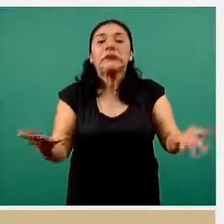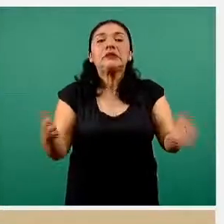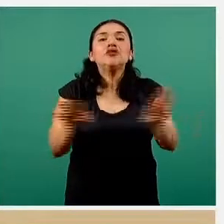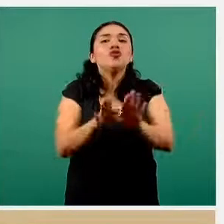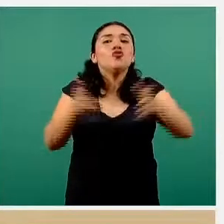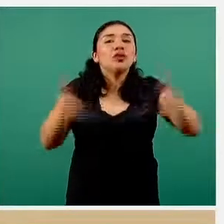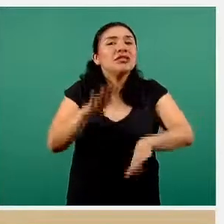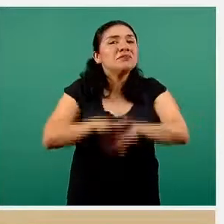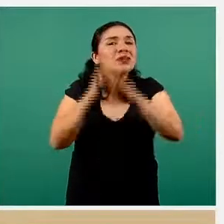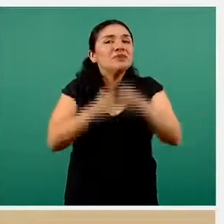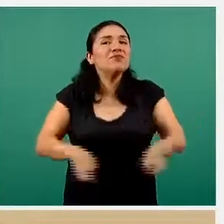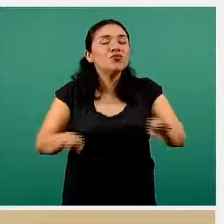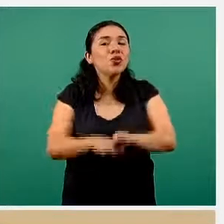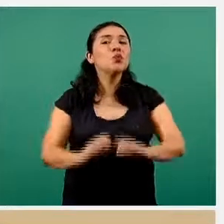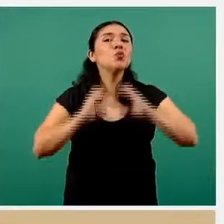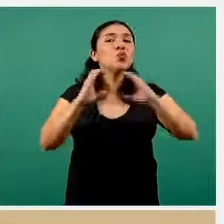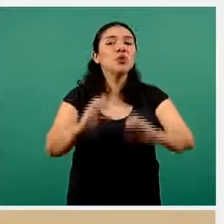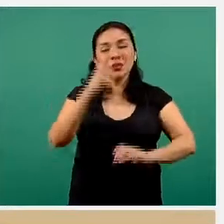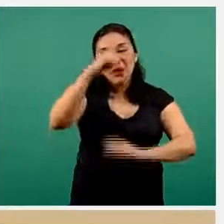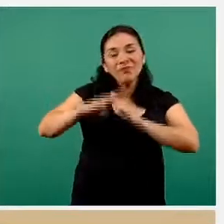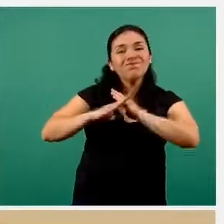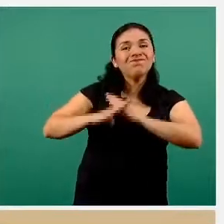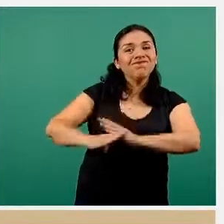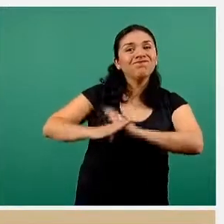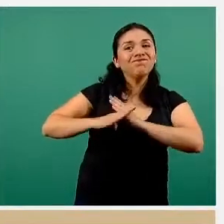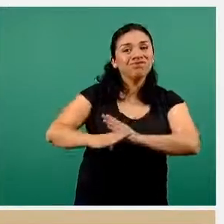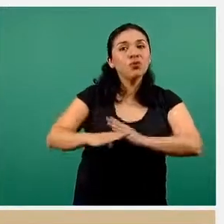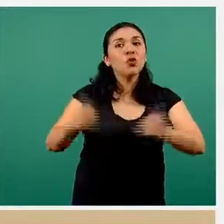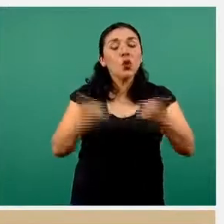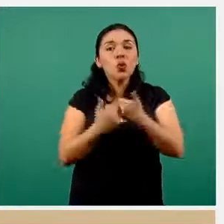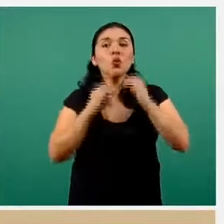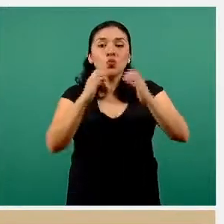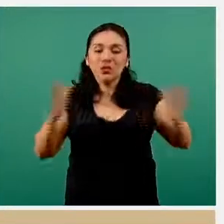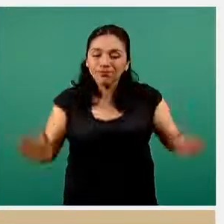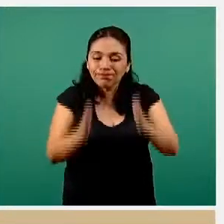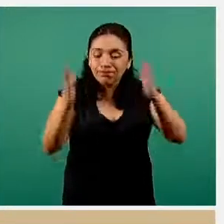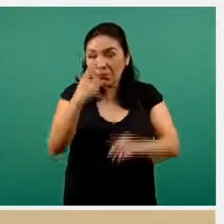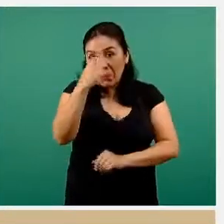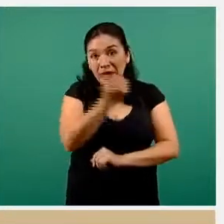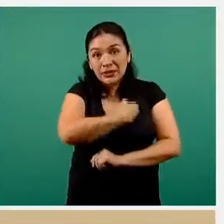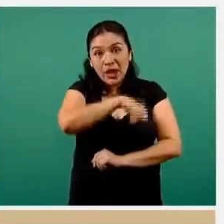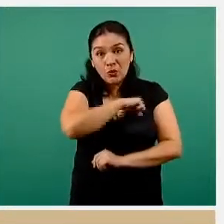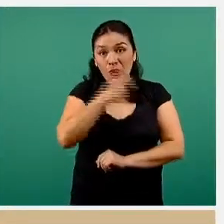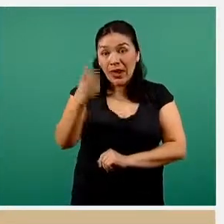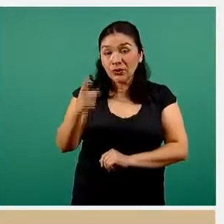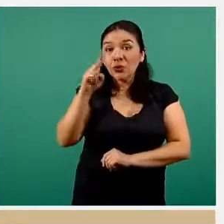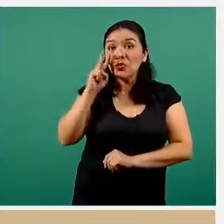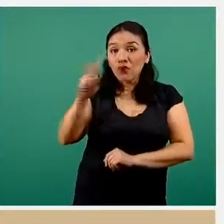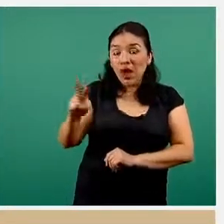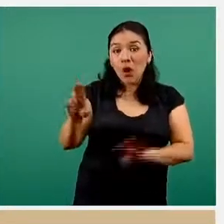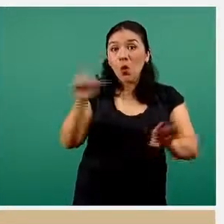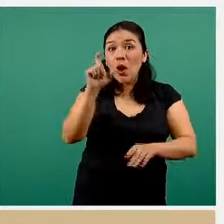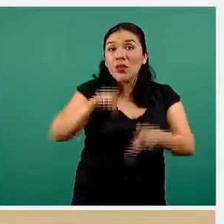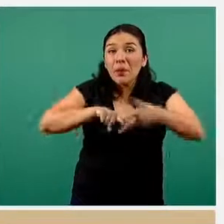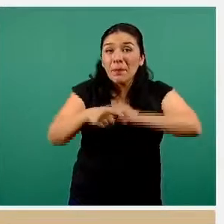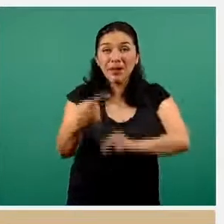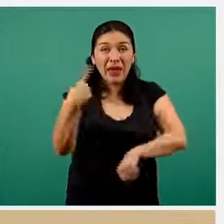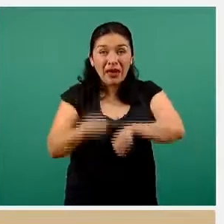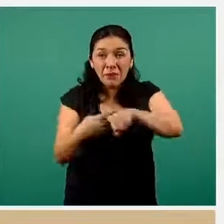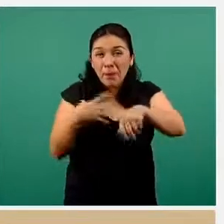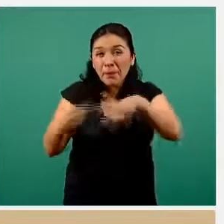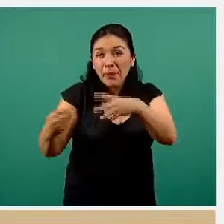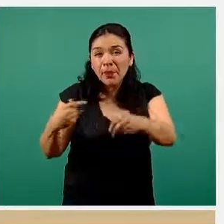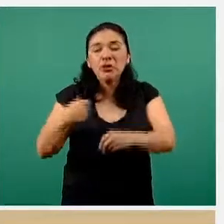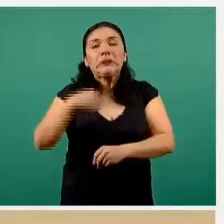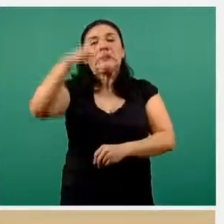más importante, que es la prevención y la promoción de la salud. Entonces aquí vemos en el inicio de la pandemia, nosotros empezamos a hacer